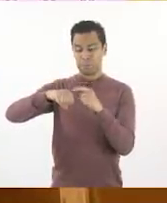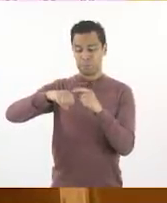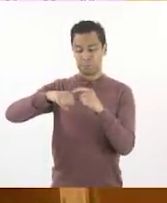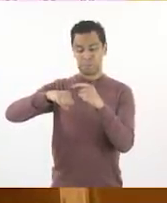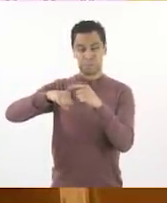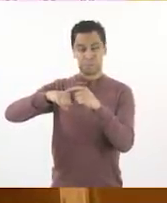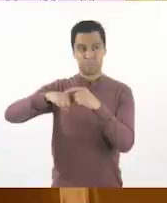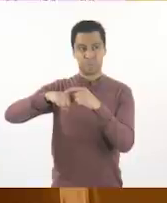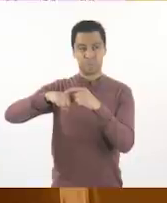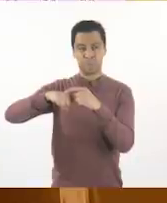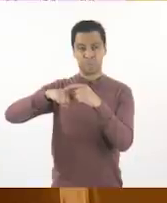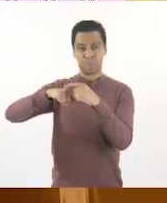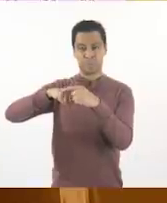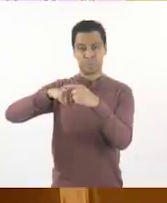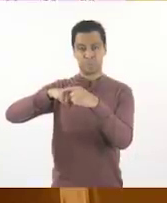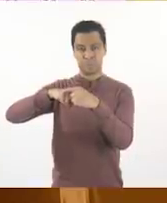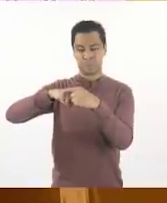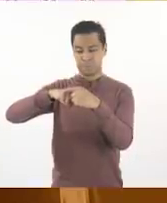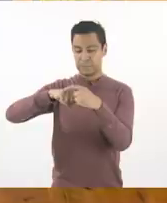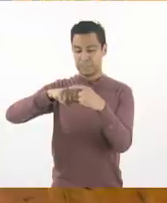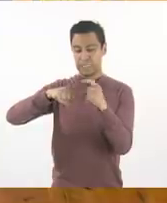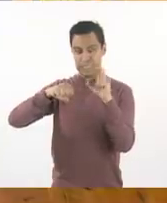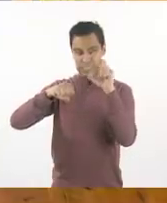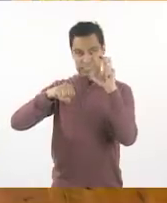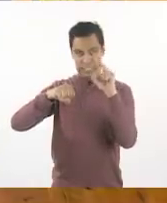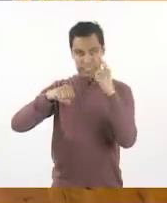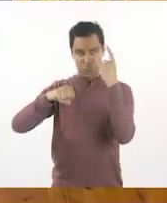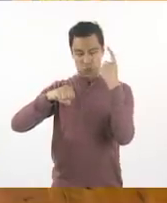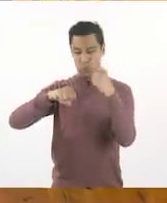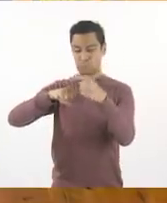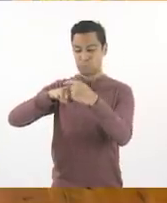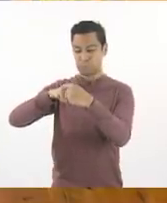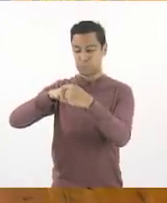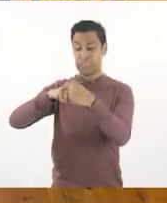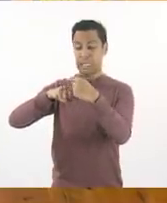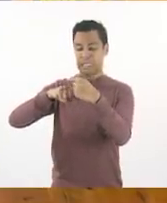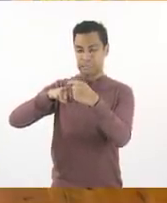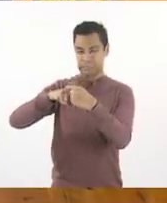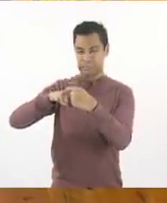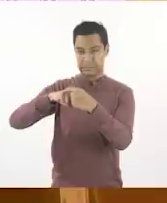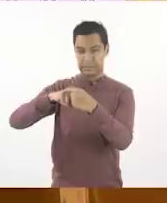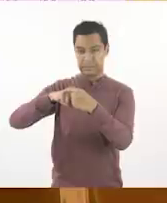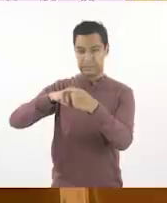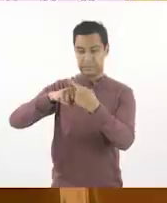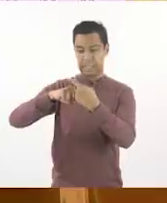31 y donde tenemos el huequito que se ve aquí es el día